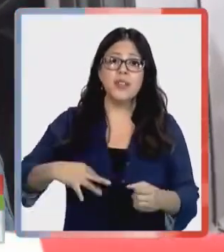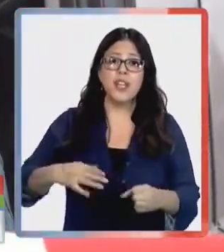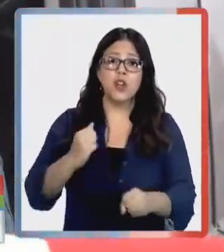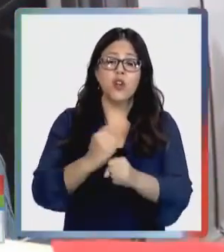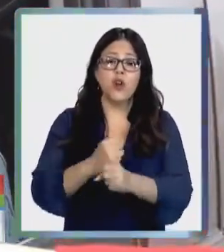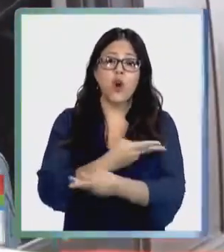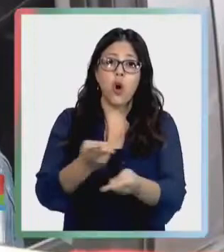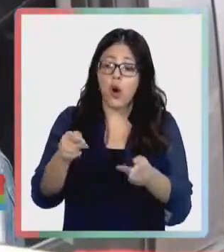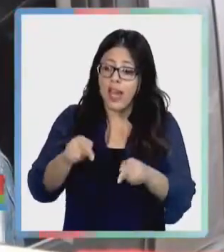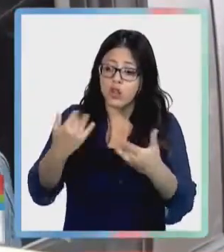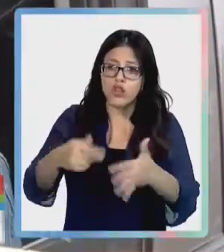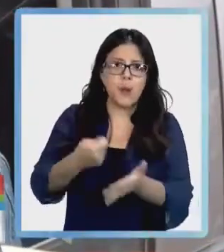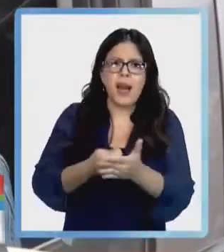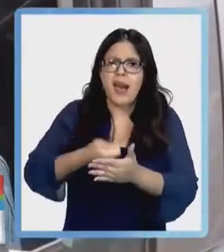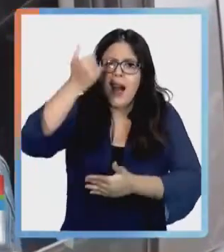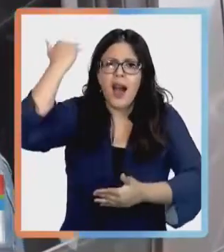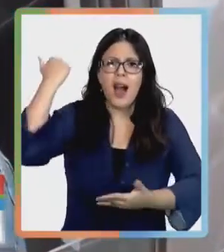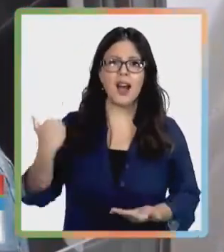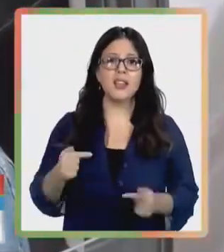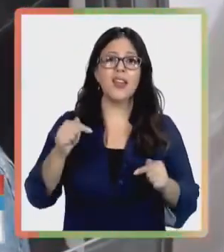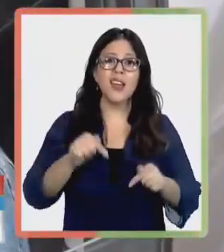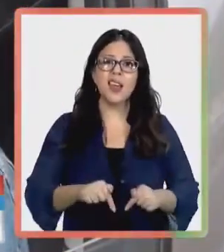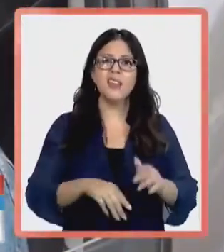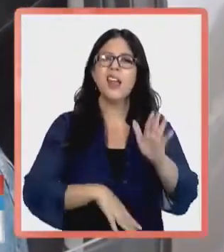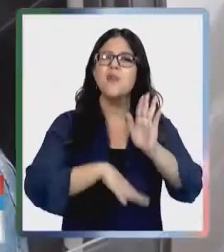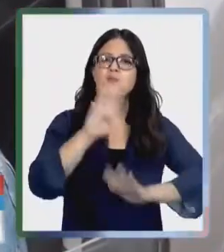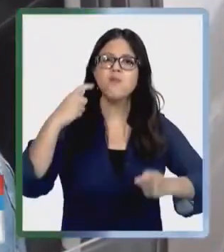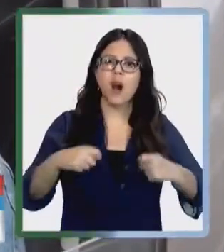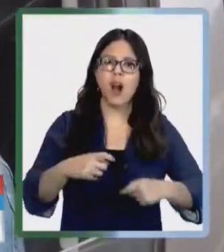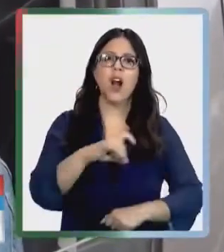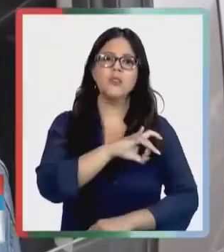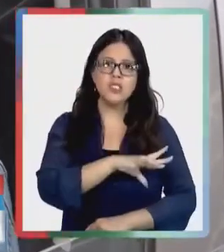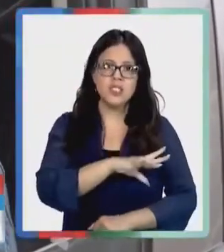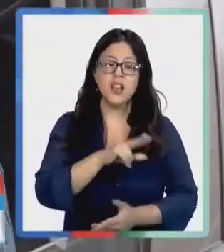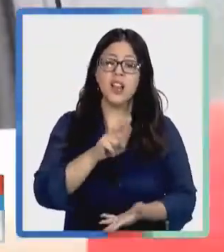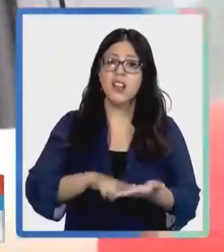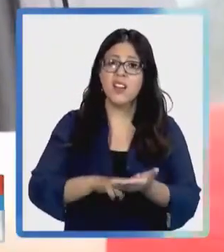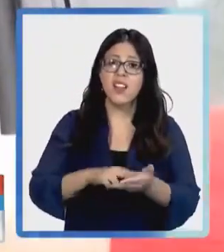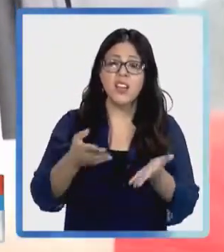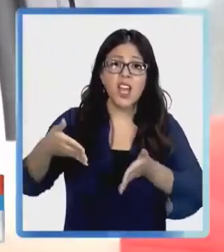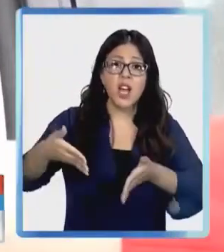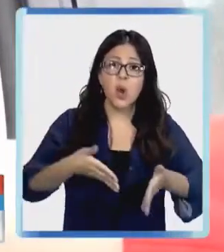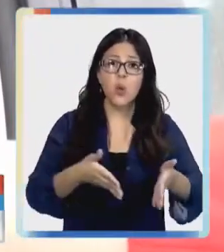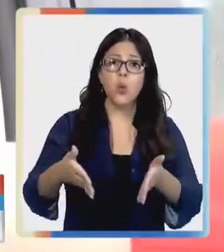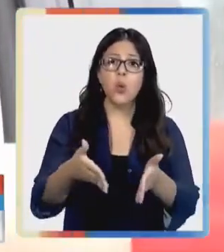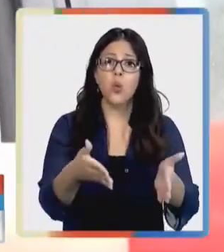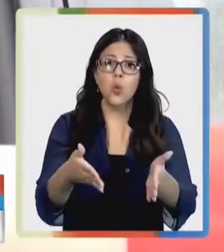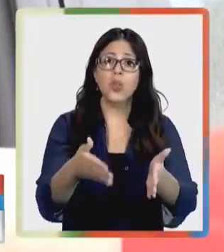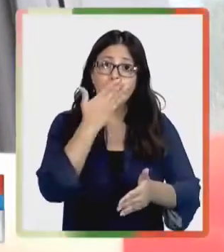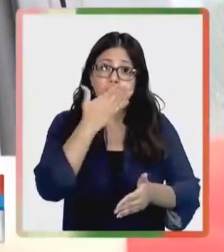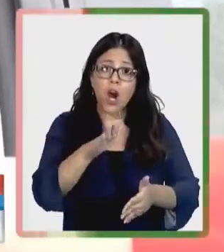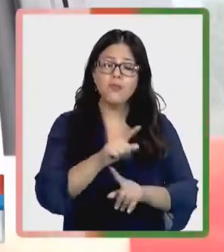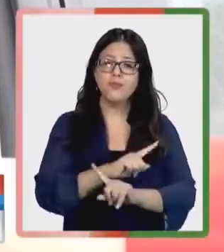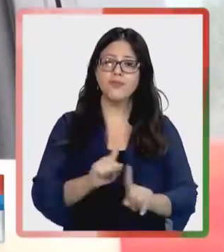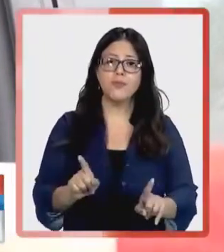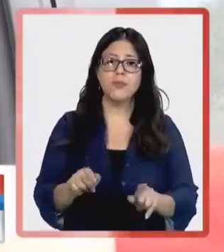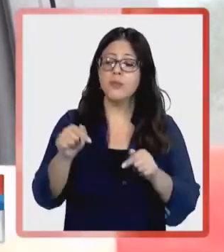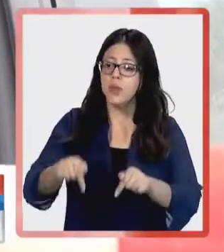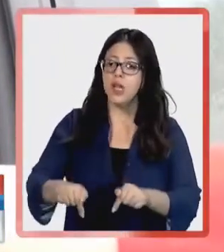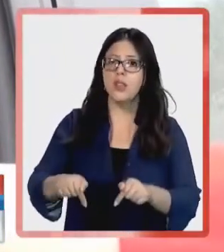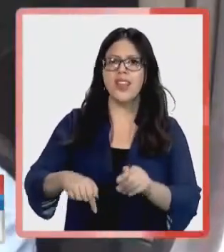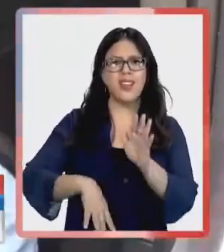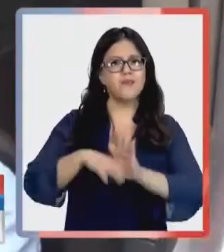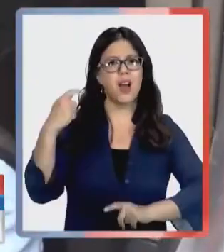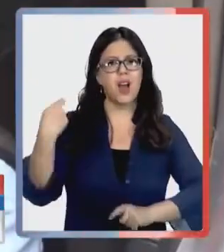peaje más caro que existe en Chile y la verdad que la ruta en sí no es de la mejor. El peaje más caro que conozco, así que qué bueno que lo